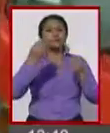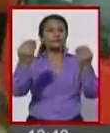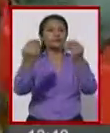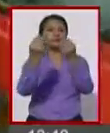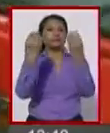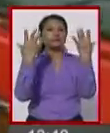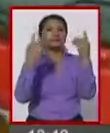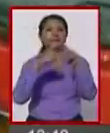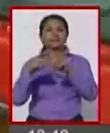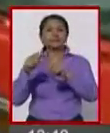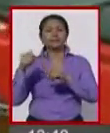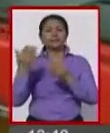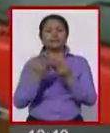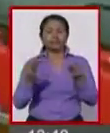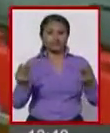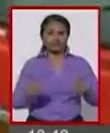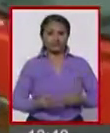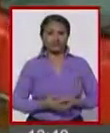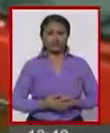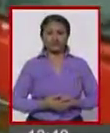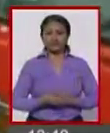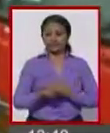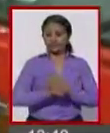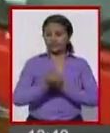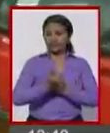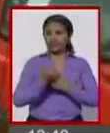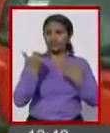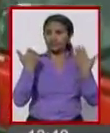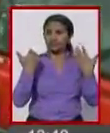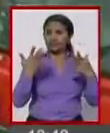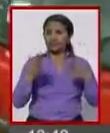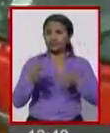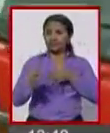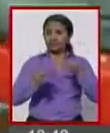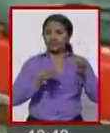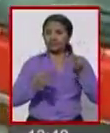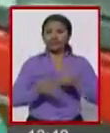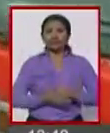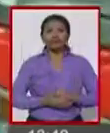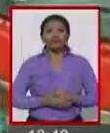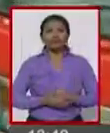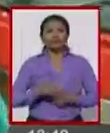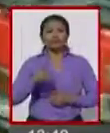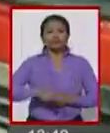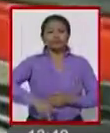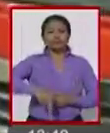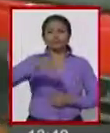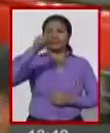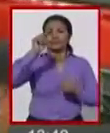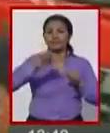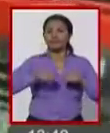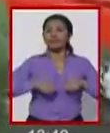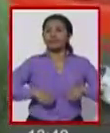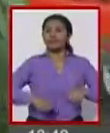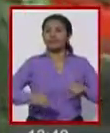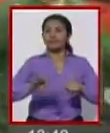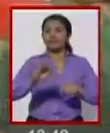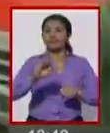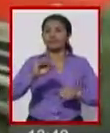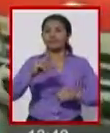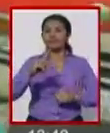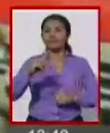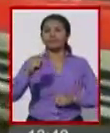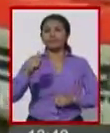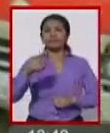y otros elementos inflamables. Esta es la situación en lo que es el lado norte del Shopping Fidalga.